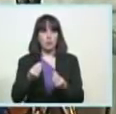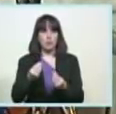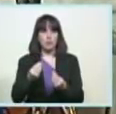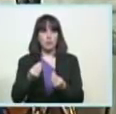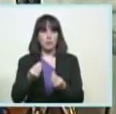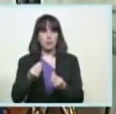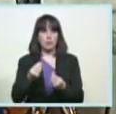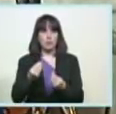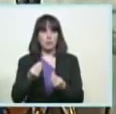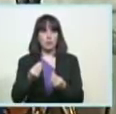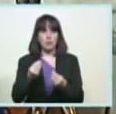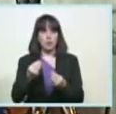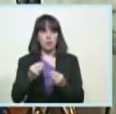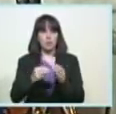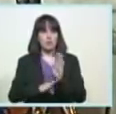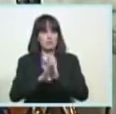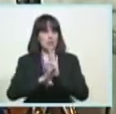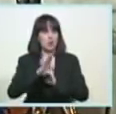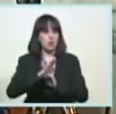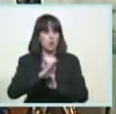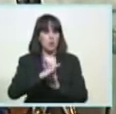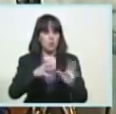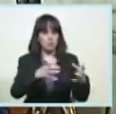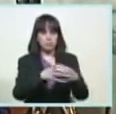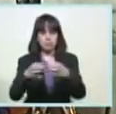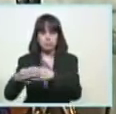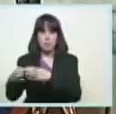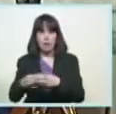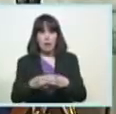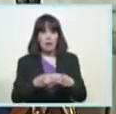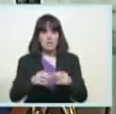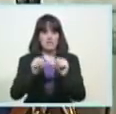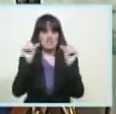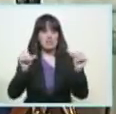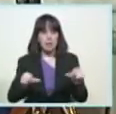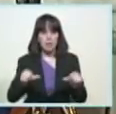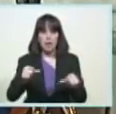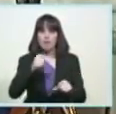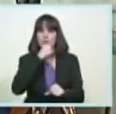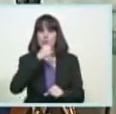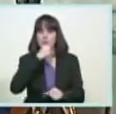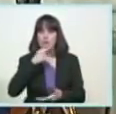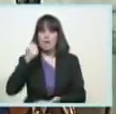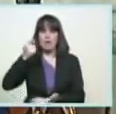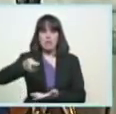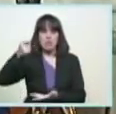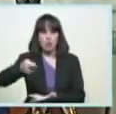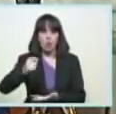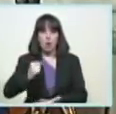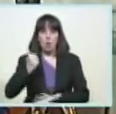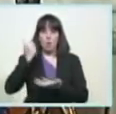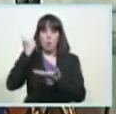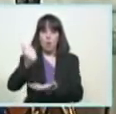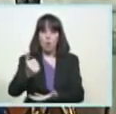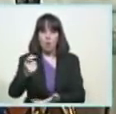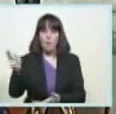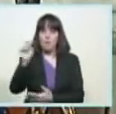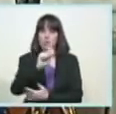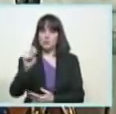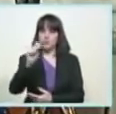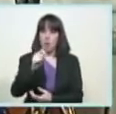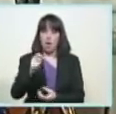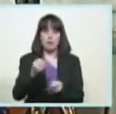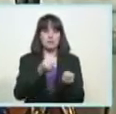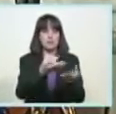salariales los contratos colectivos sin el sistema de pensionados y pensionadas sin el sistema de bonos mensuales